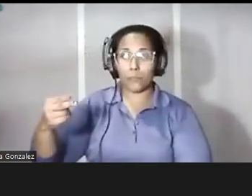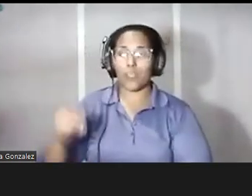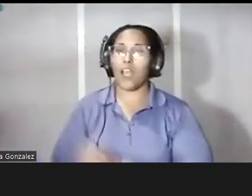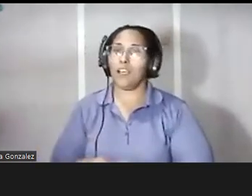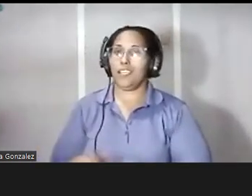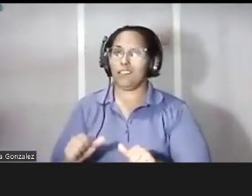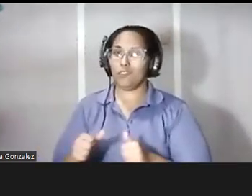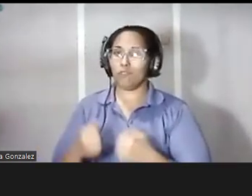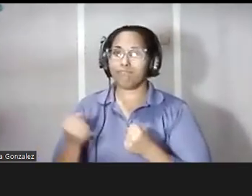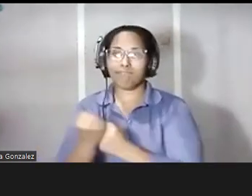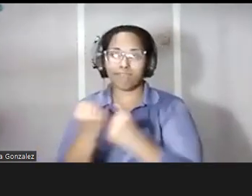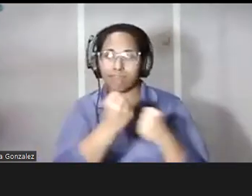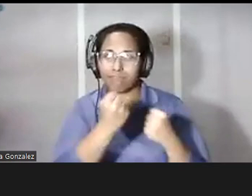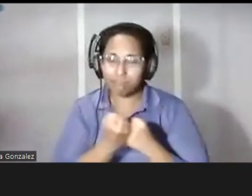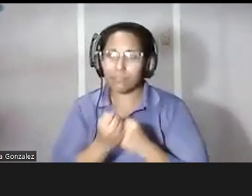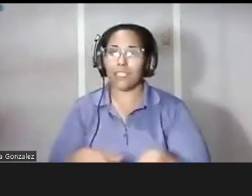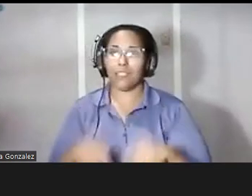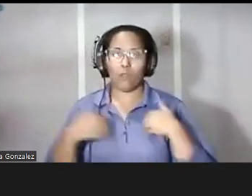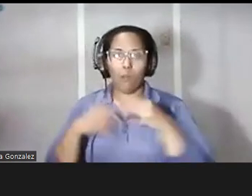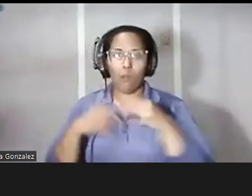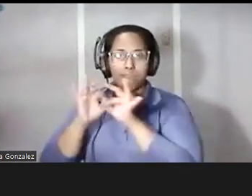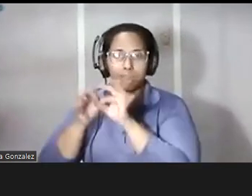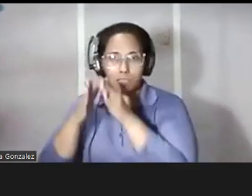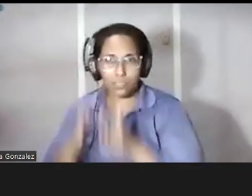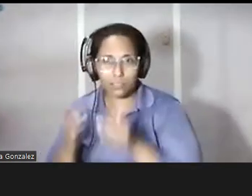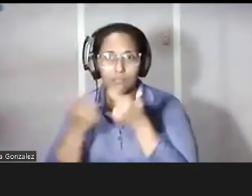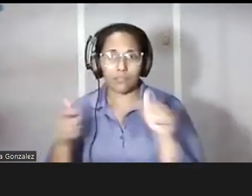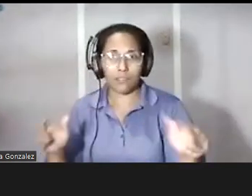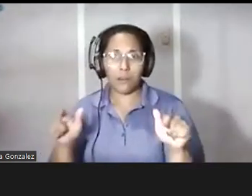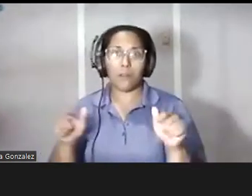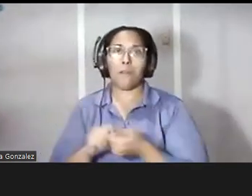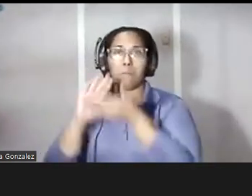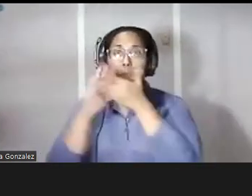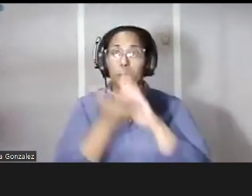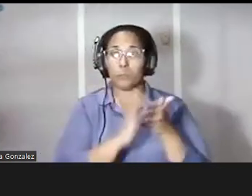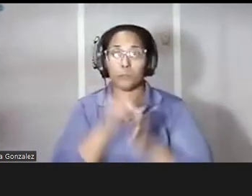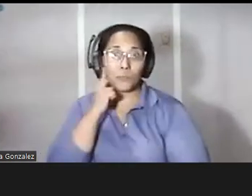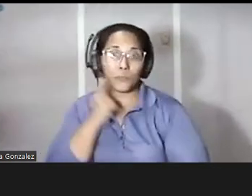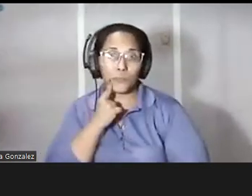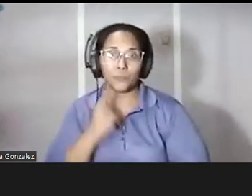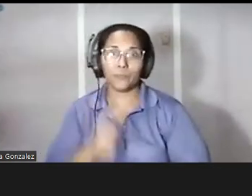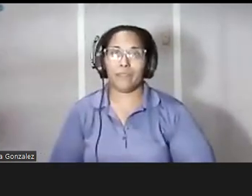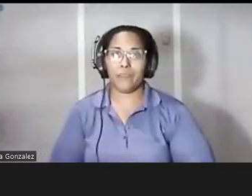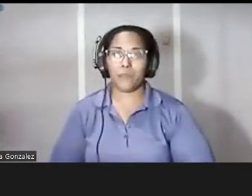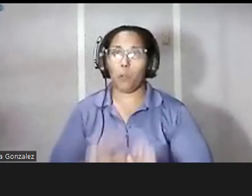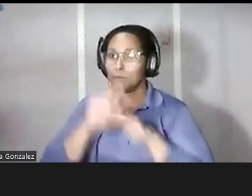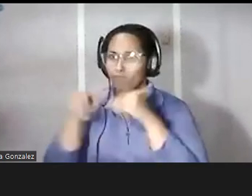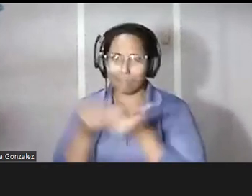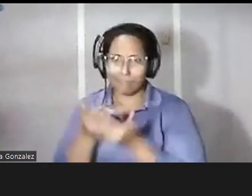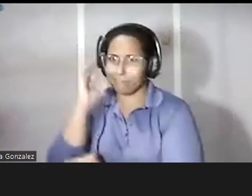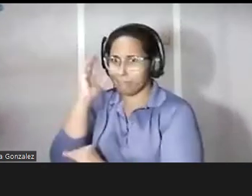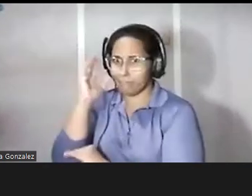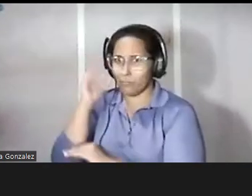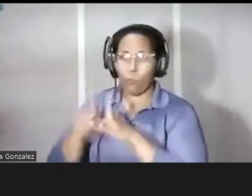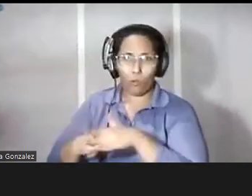hace posible el poder tener una intérprete de señas para la comunidad sorda. Como todas las charlas, siempre iniciamos